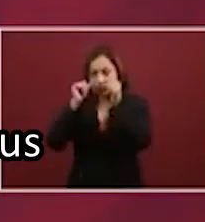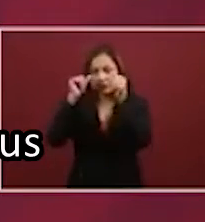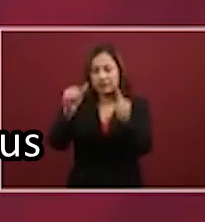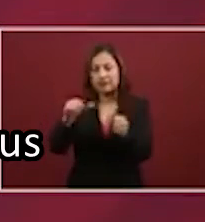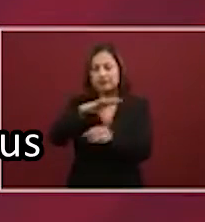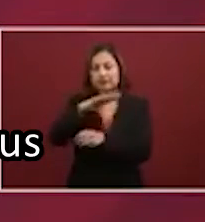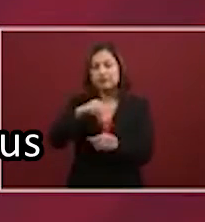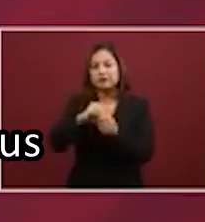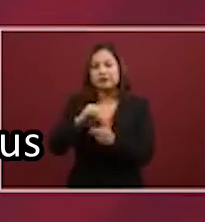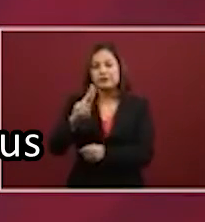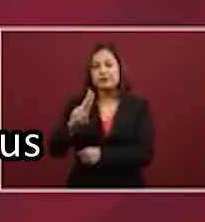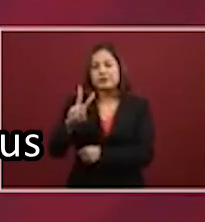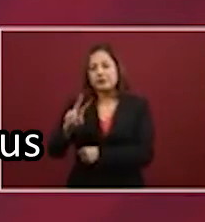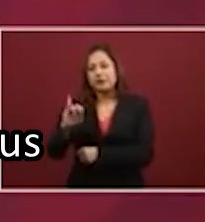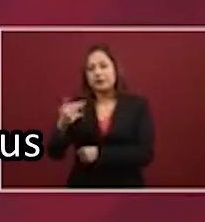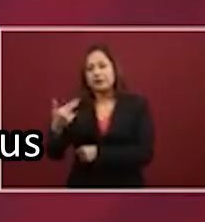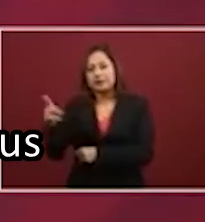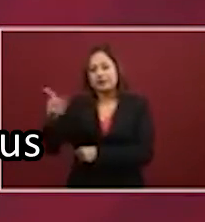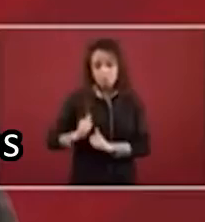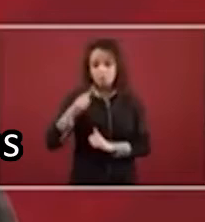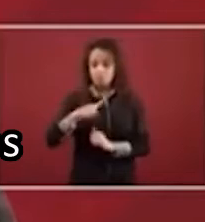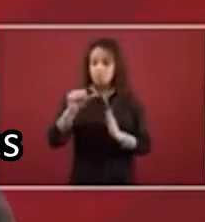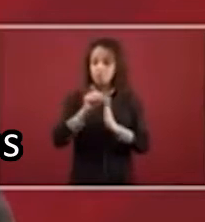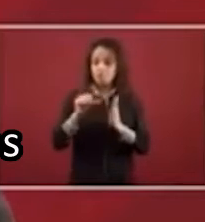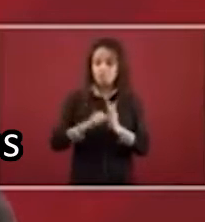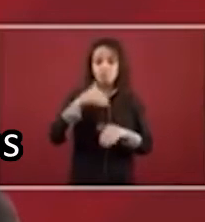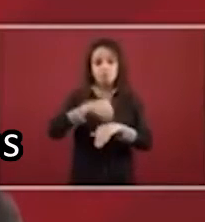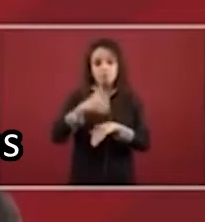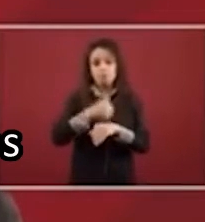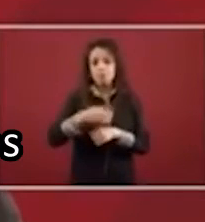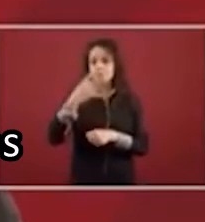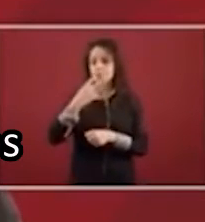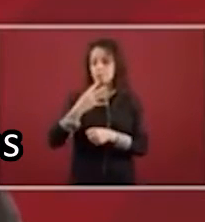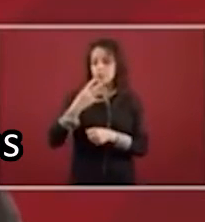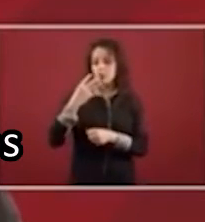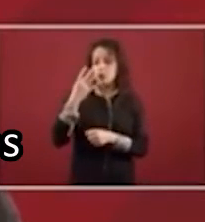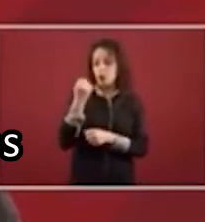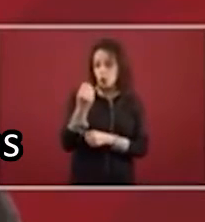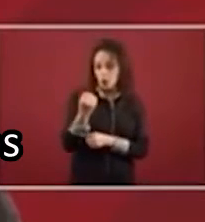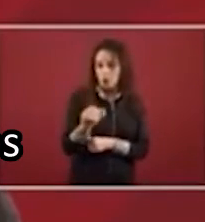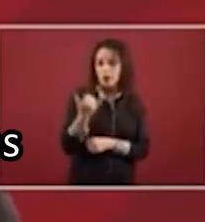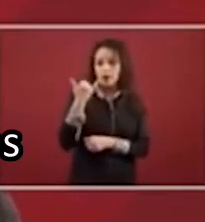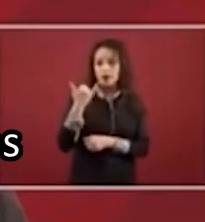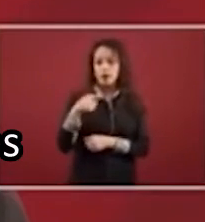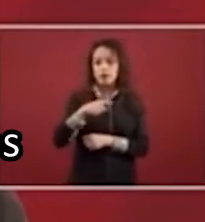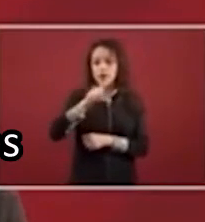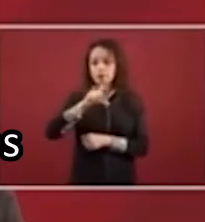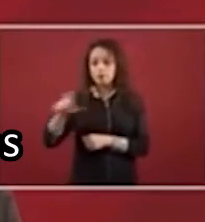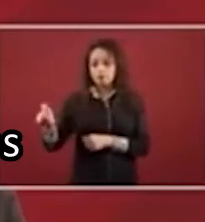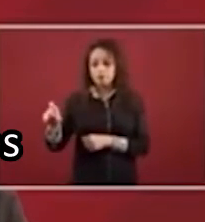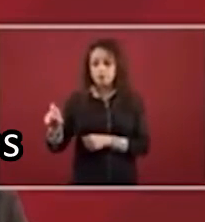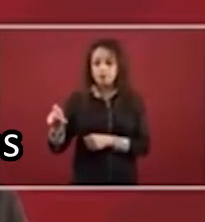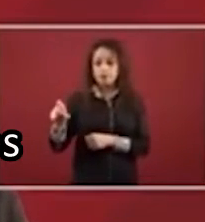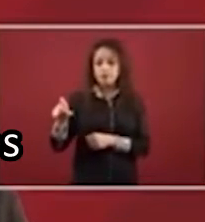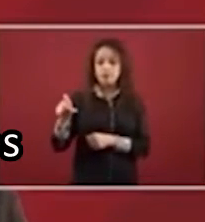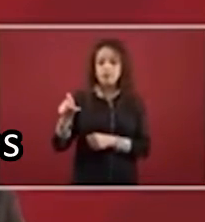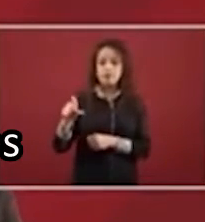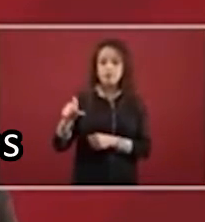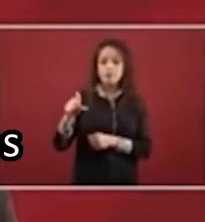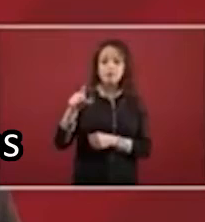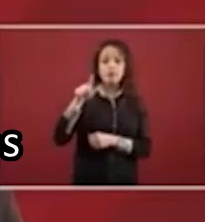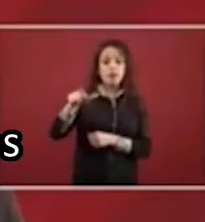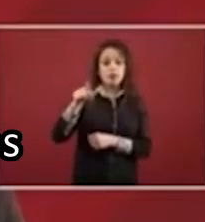crónicas asociadas con una mala nutrición. Al respecto, el titular de la Secretaría de Relaciones Exteriores, Marcelo Ebrard, informó que